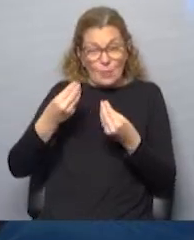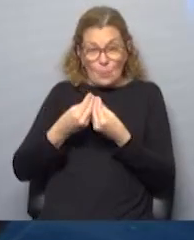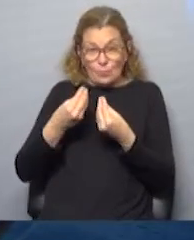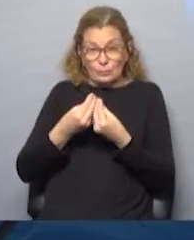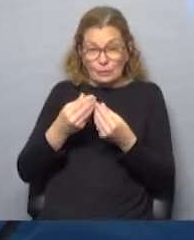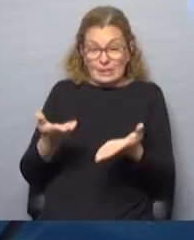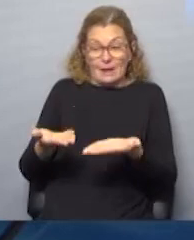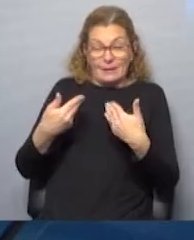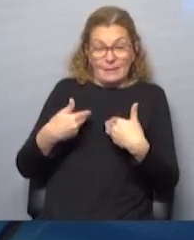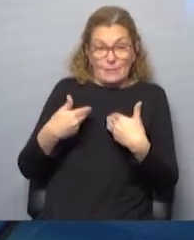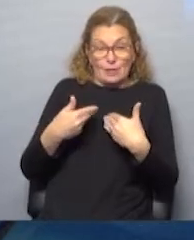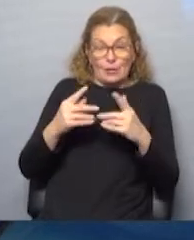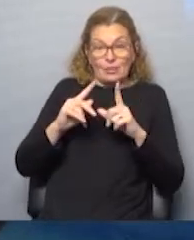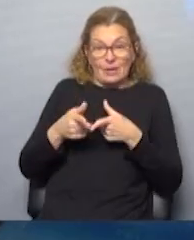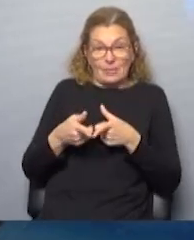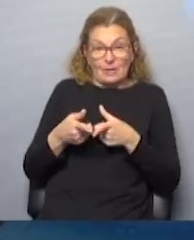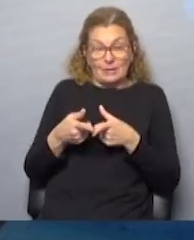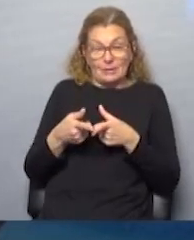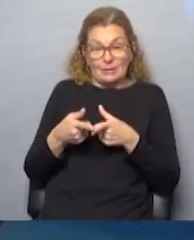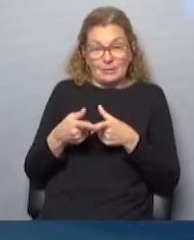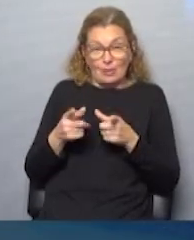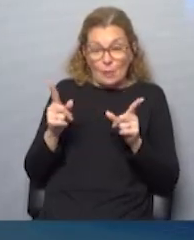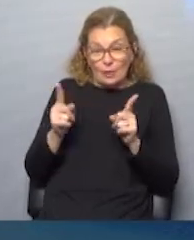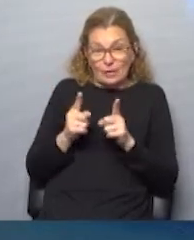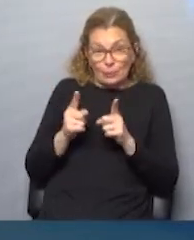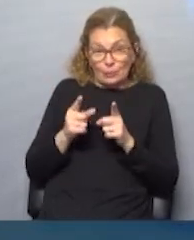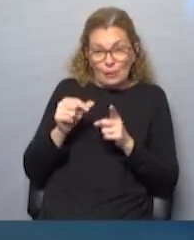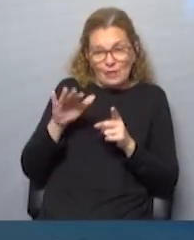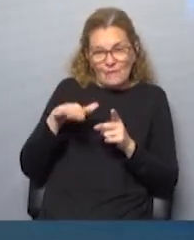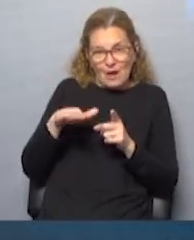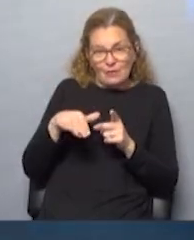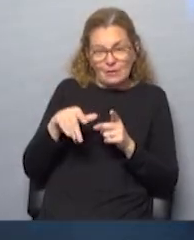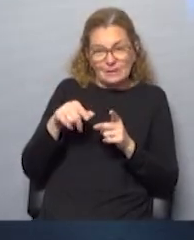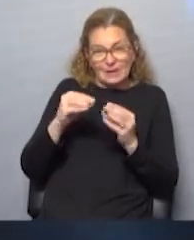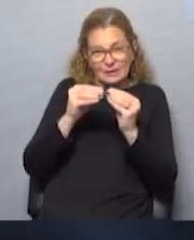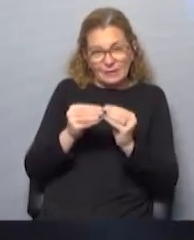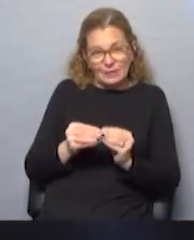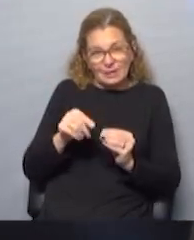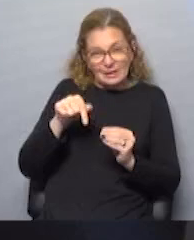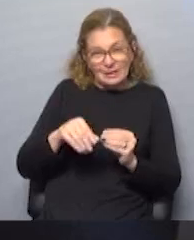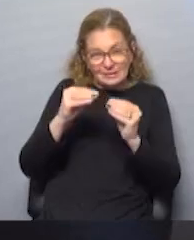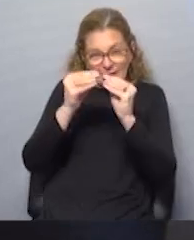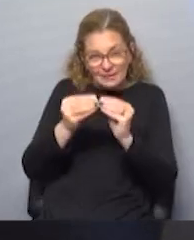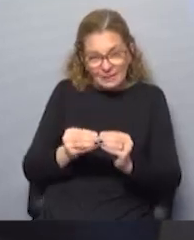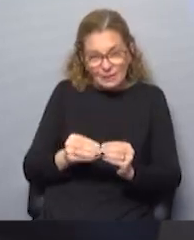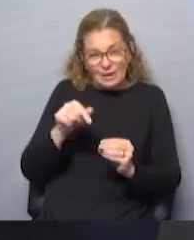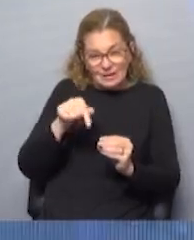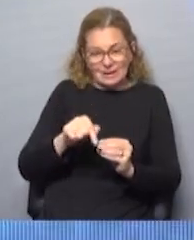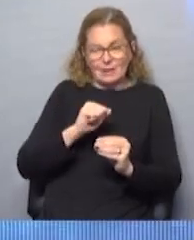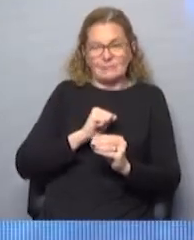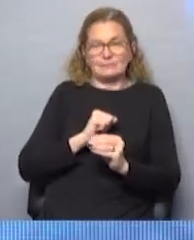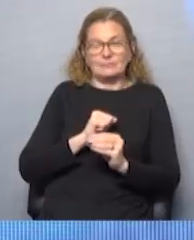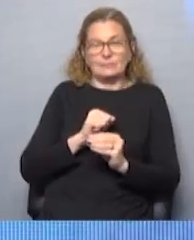están recibiendo esta reducción de los impuestos en esta rendición de esta rendición